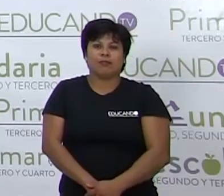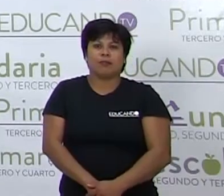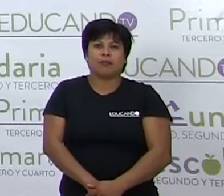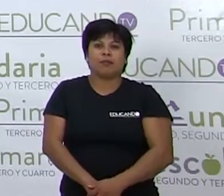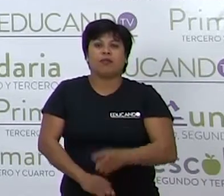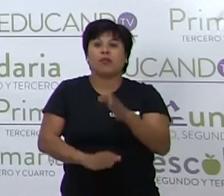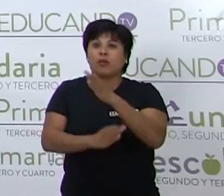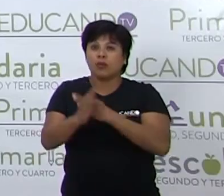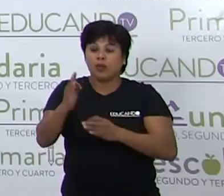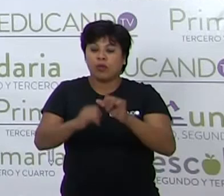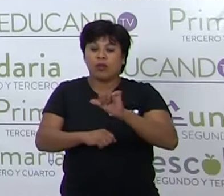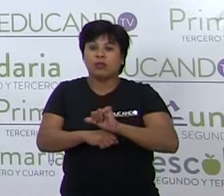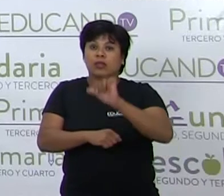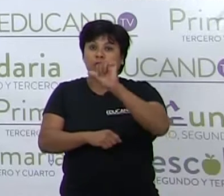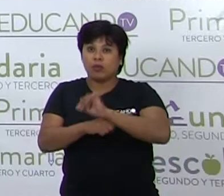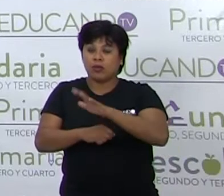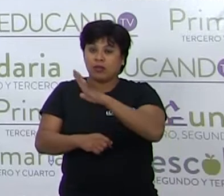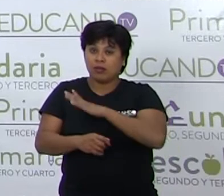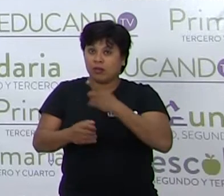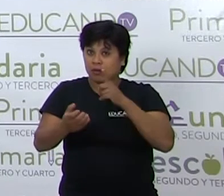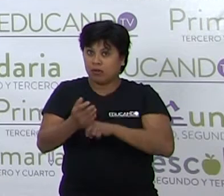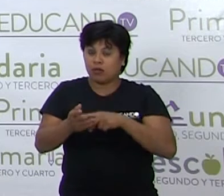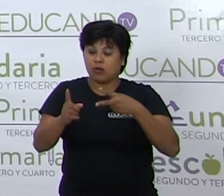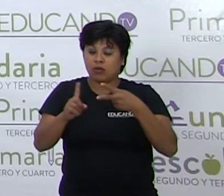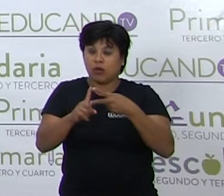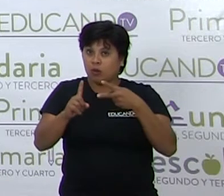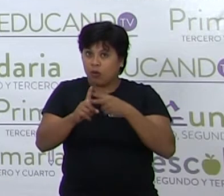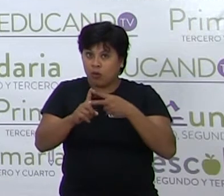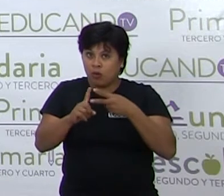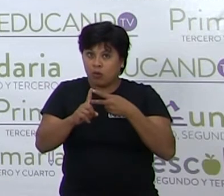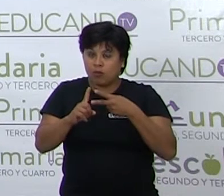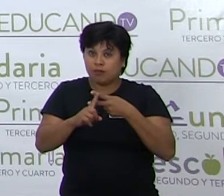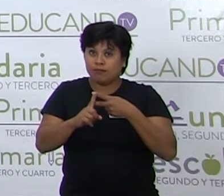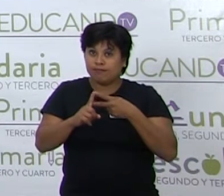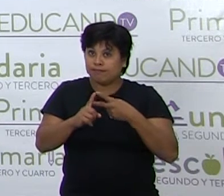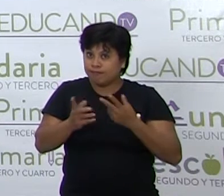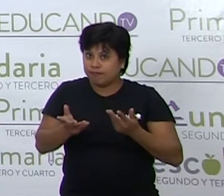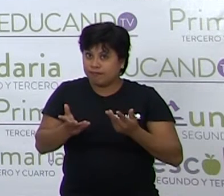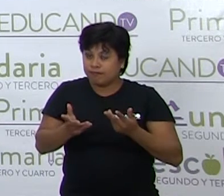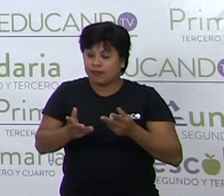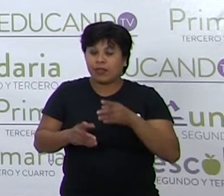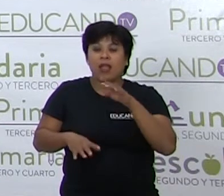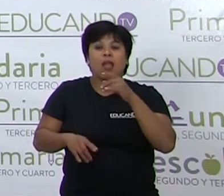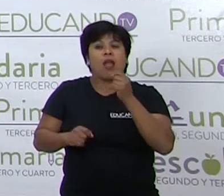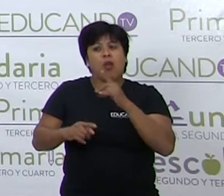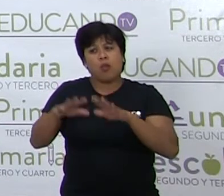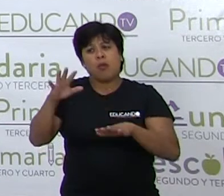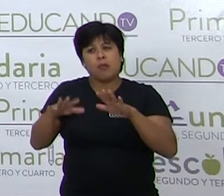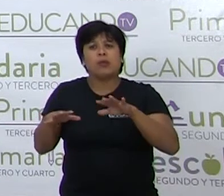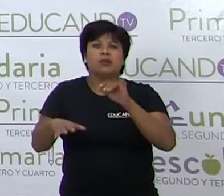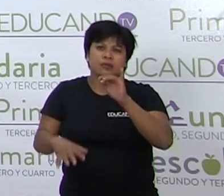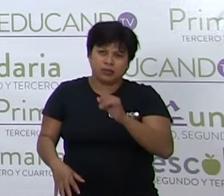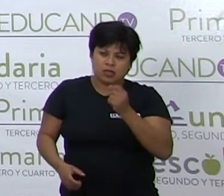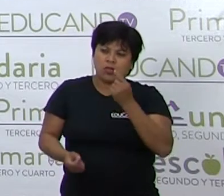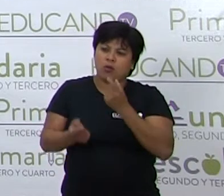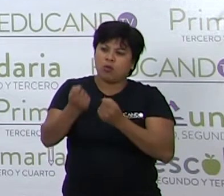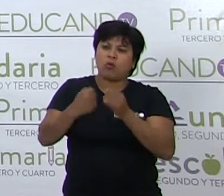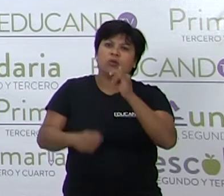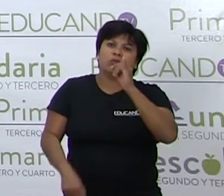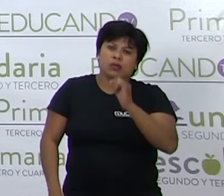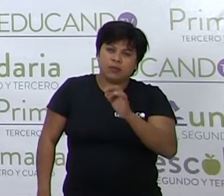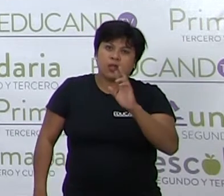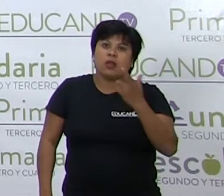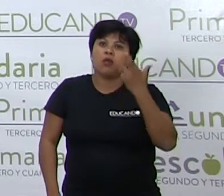todas las alturas están dentro de un triángulo de la mayoría de algunos y recuerda